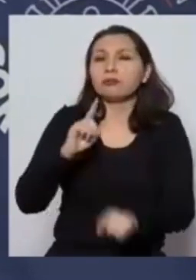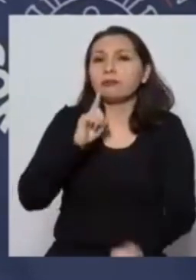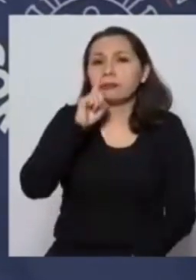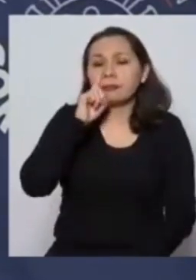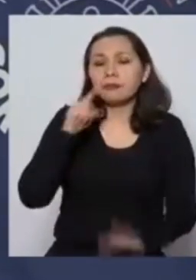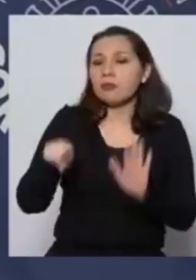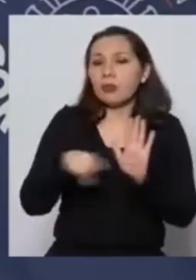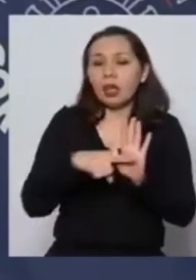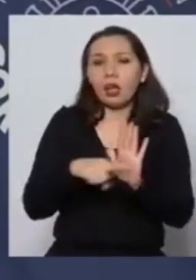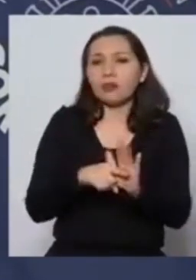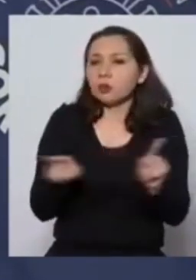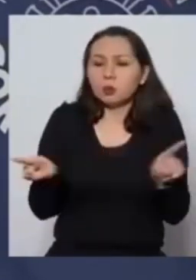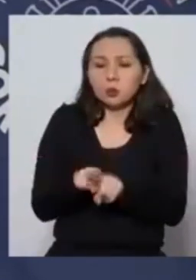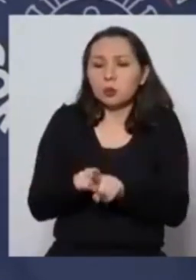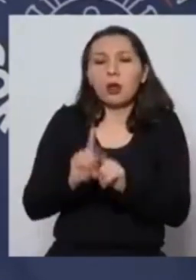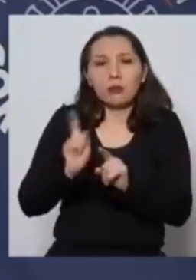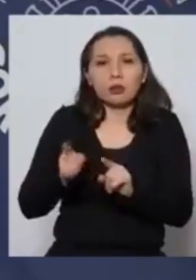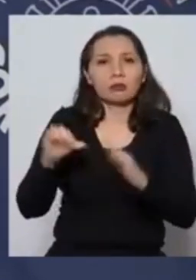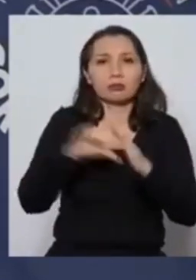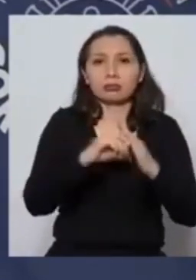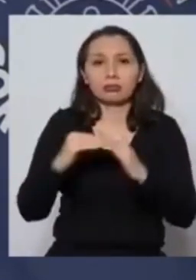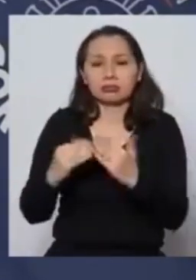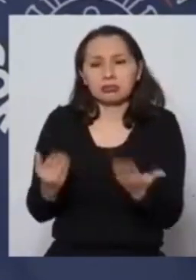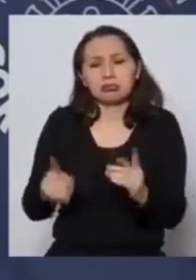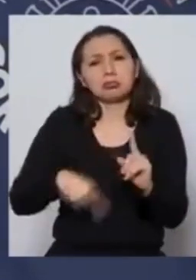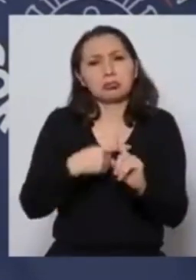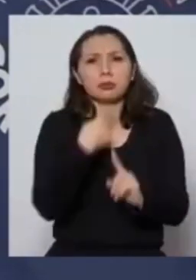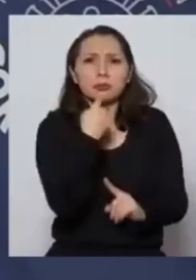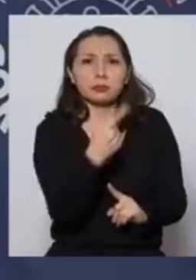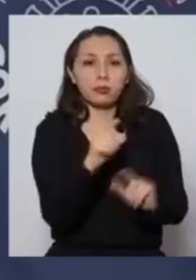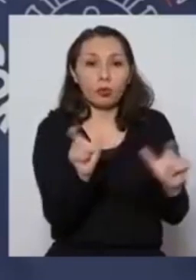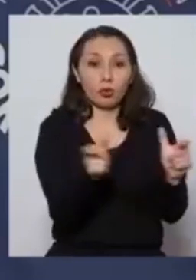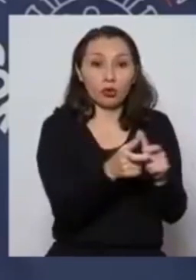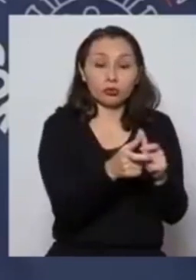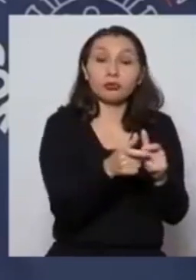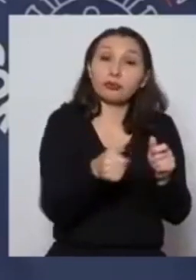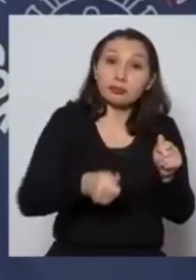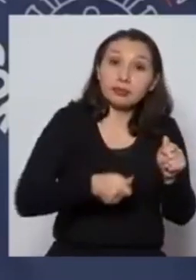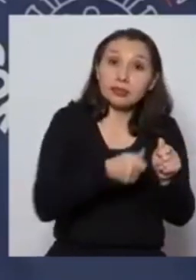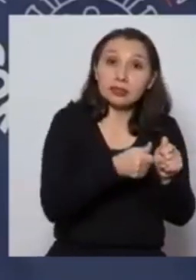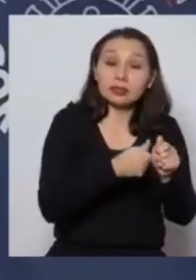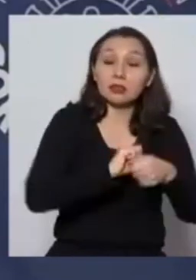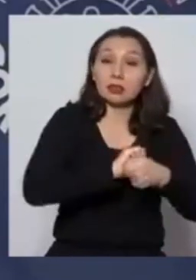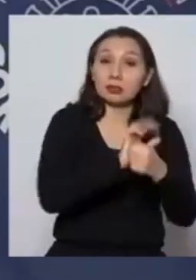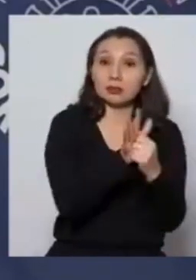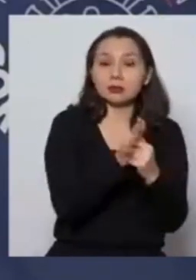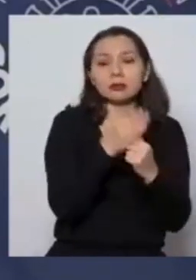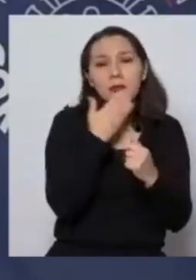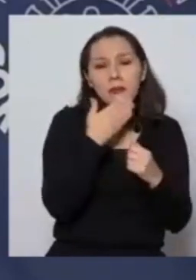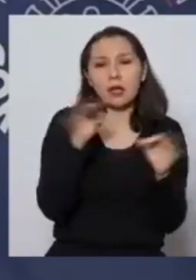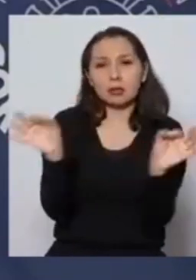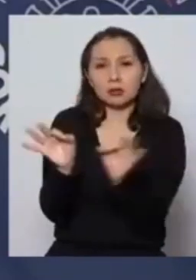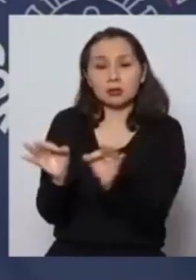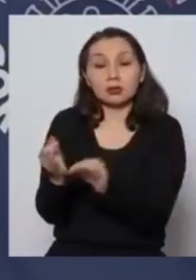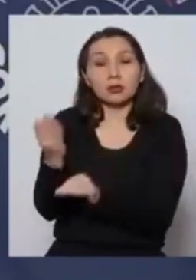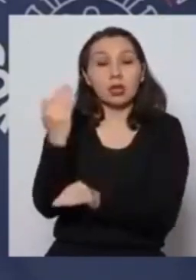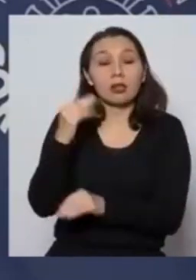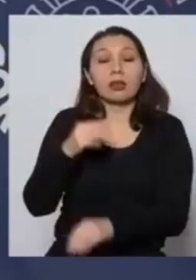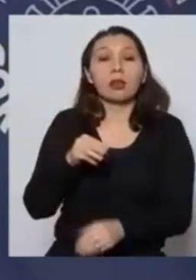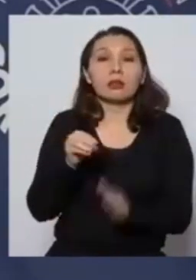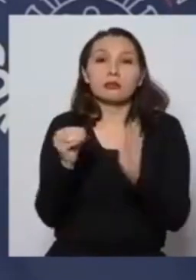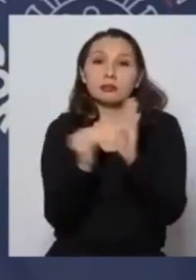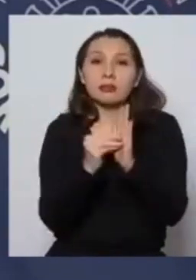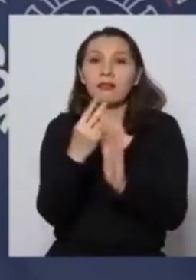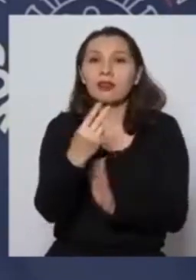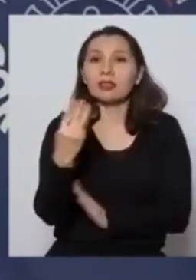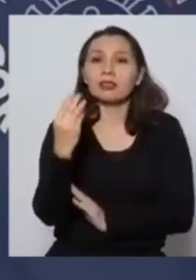PCR negativo. Y además le preguntábamos esto porque el Consejo Asesor COVID-19 recomendó en su minuta del 23 de